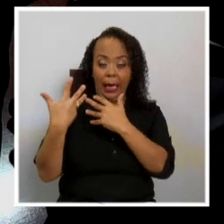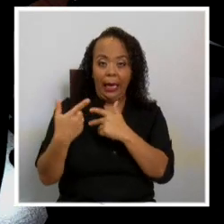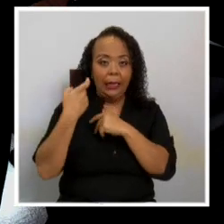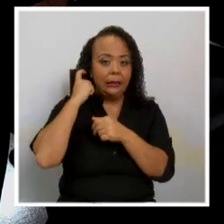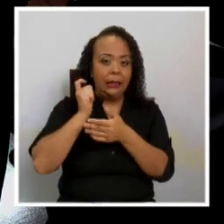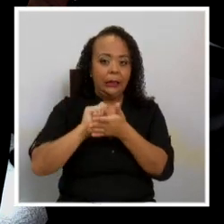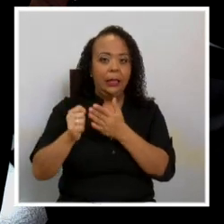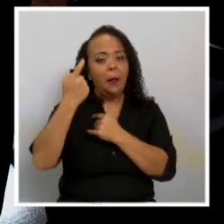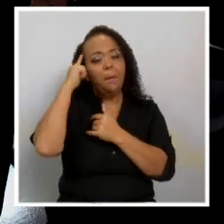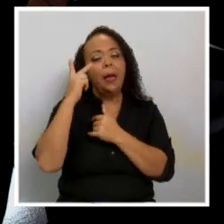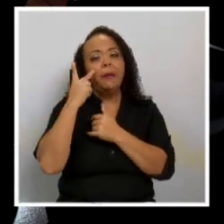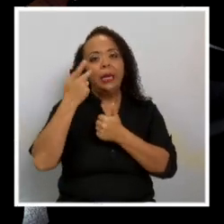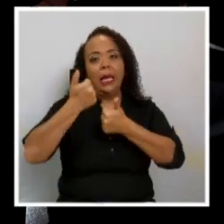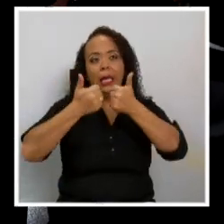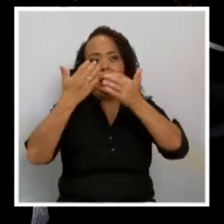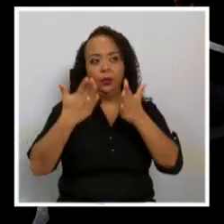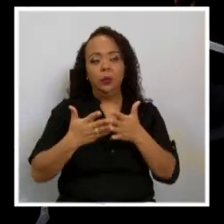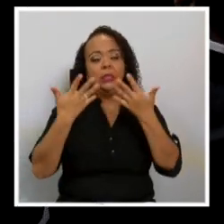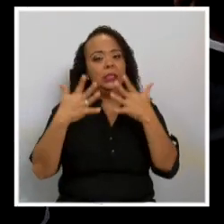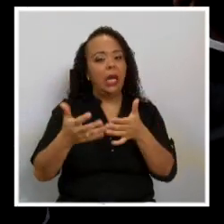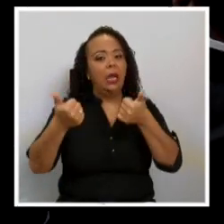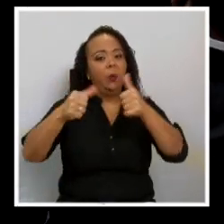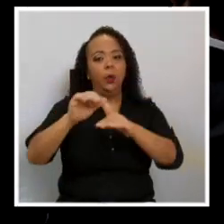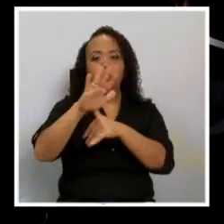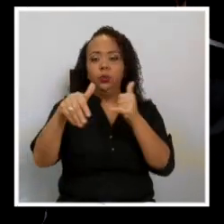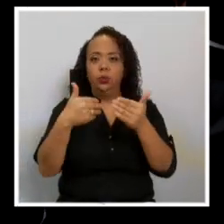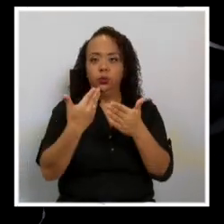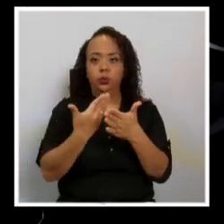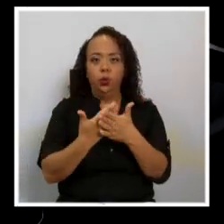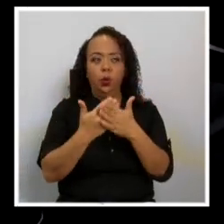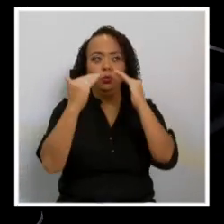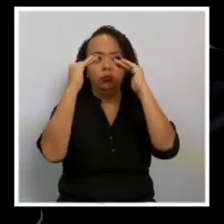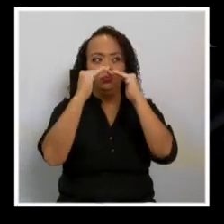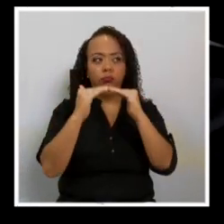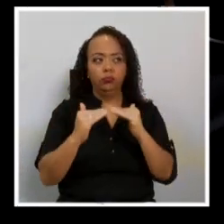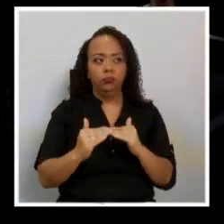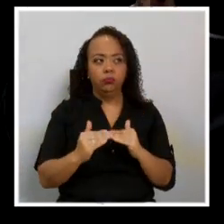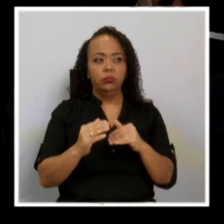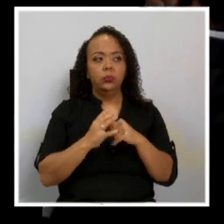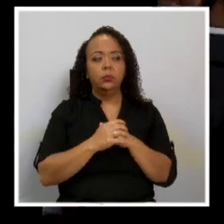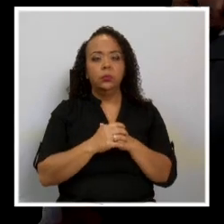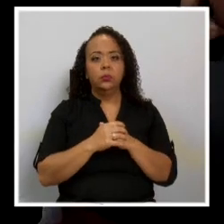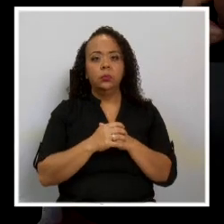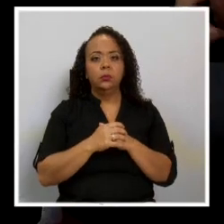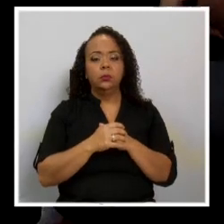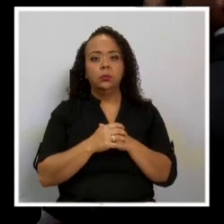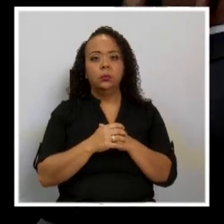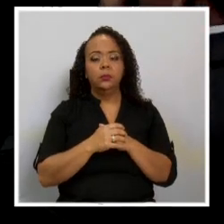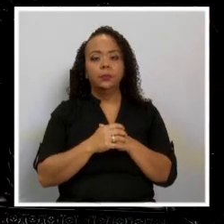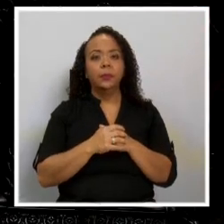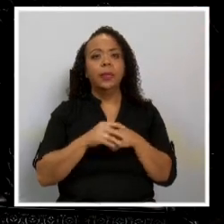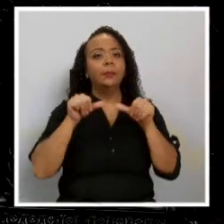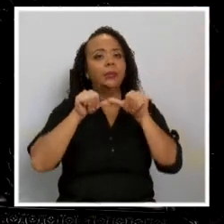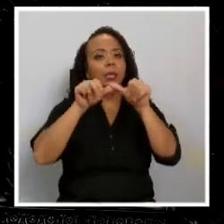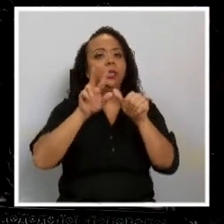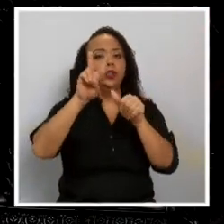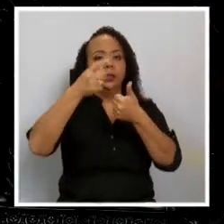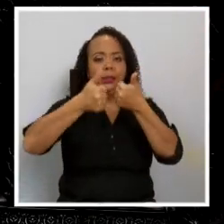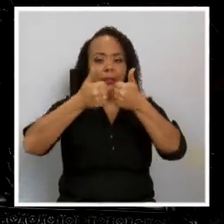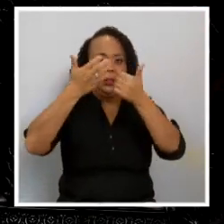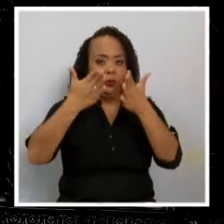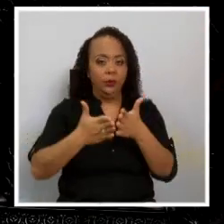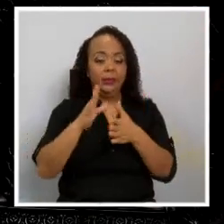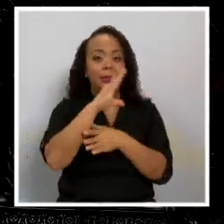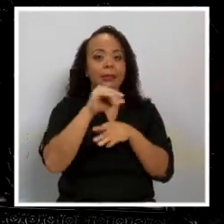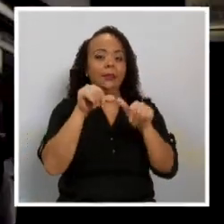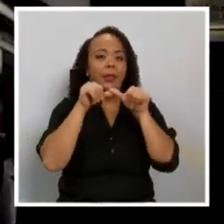una candidatura, sería que ya están de acuerdo en todo lo demás, o si efectivamente se mantienen dos candidaturas, sería que se